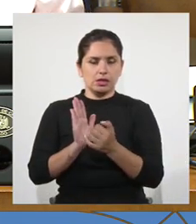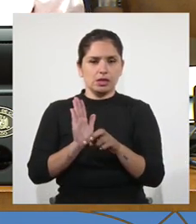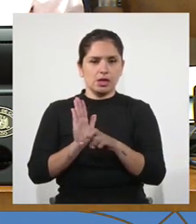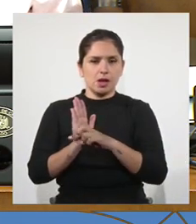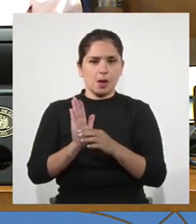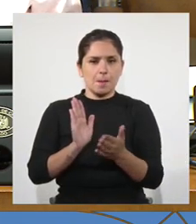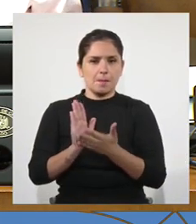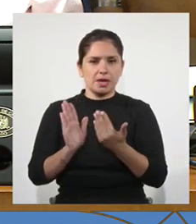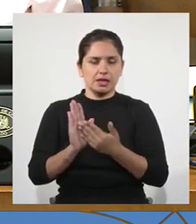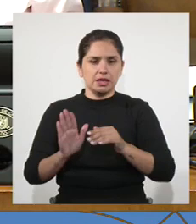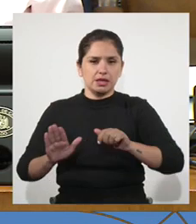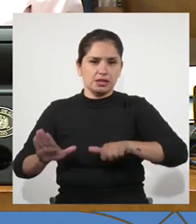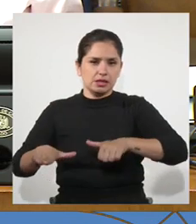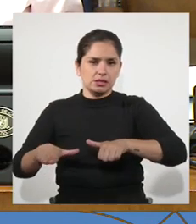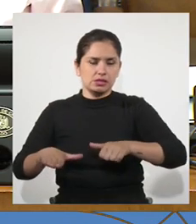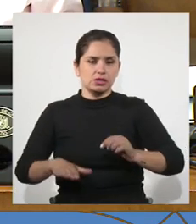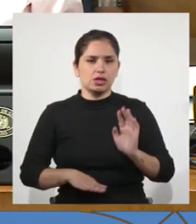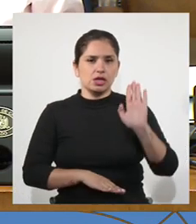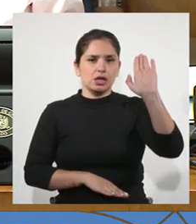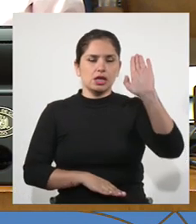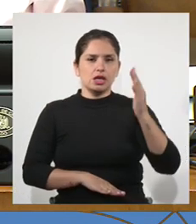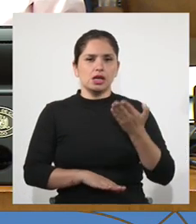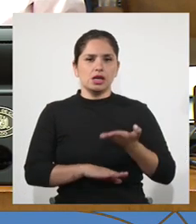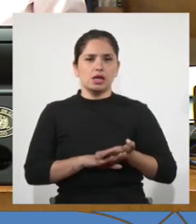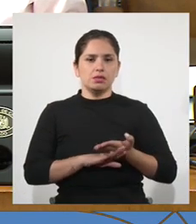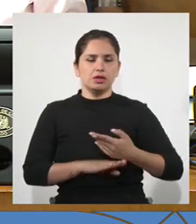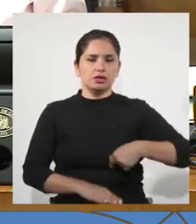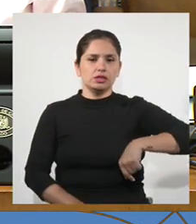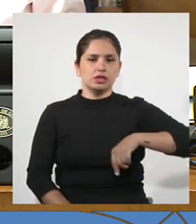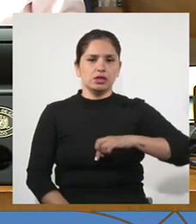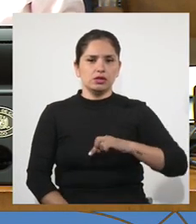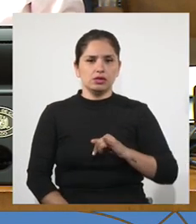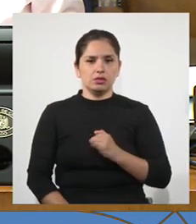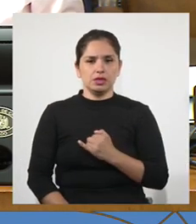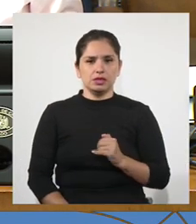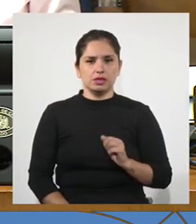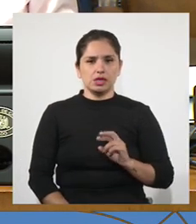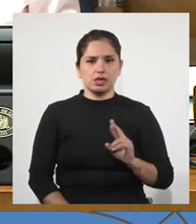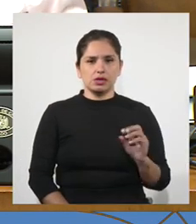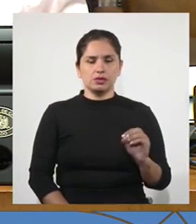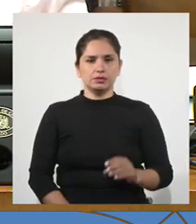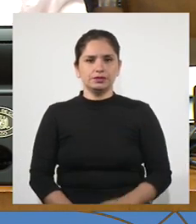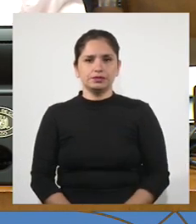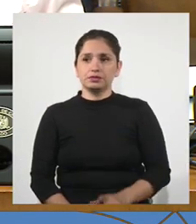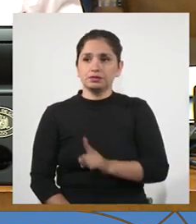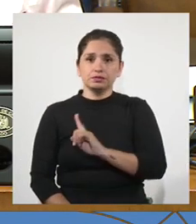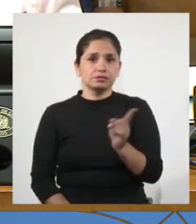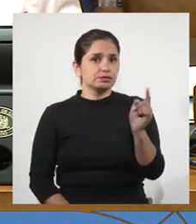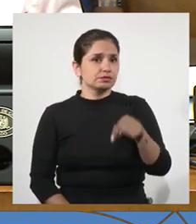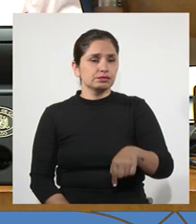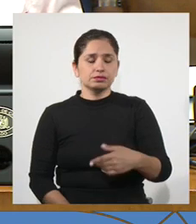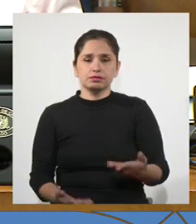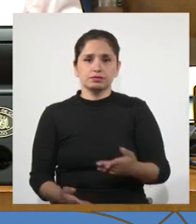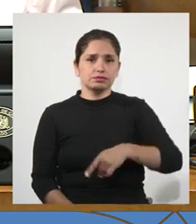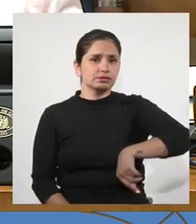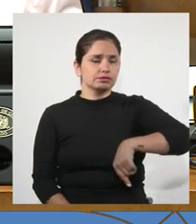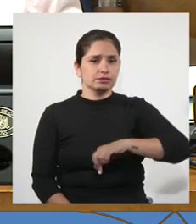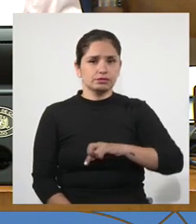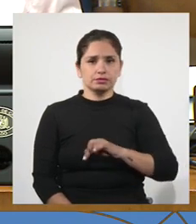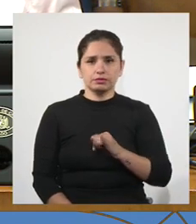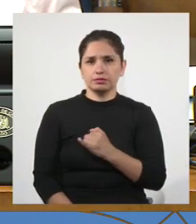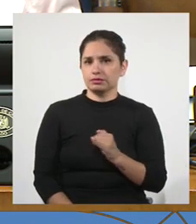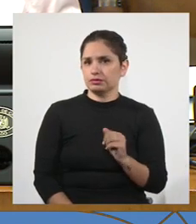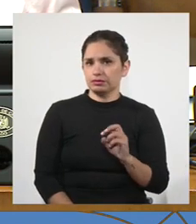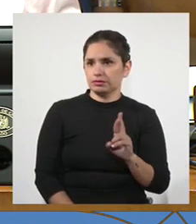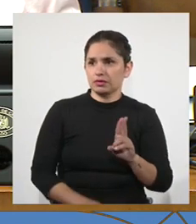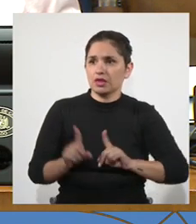16, solicitada por el senador Jorge Pizarro. Bien. No está el senador Pizarro en este minuto. No sé si alguien